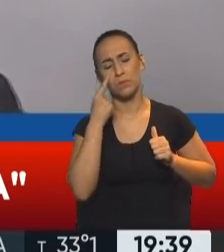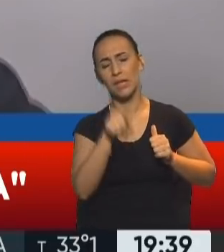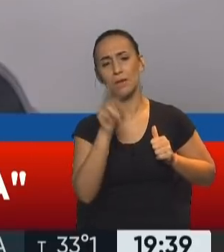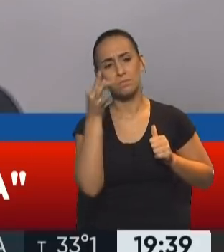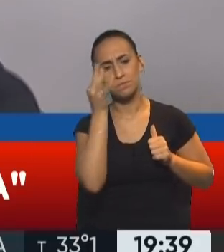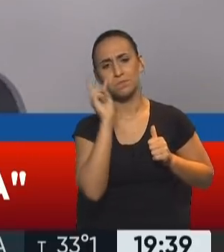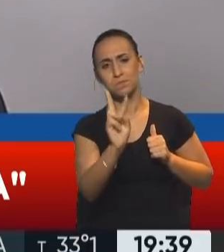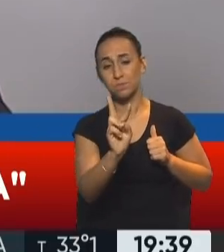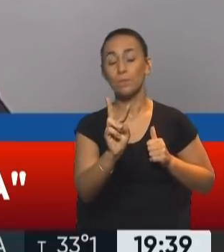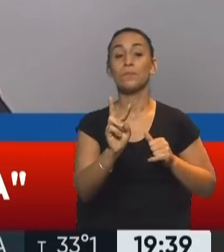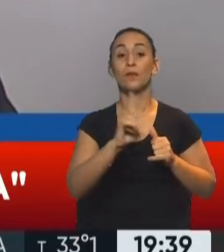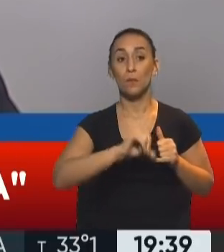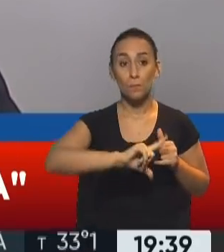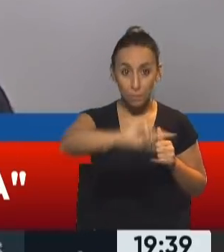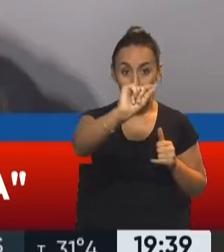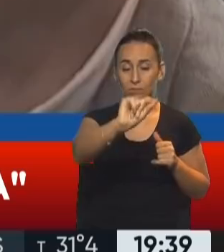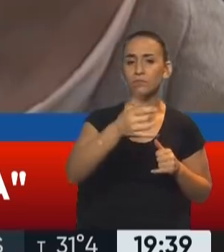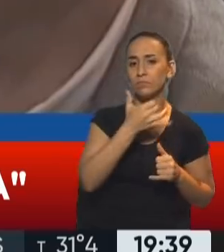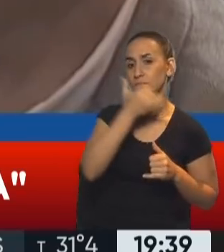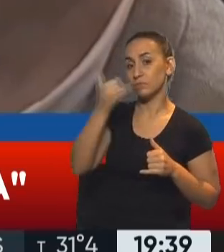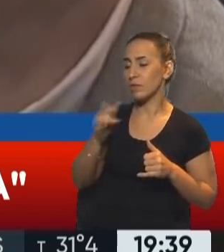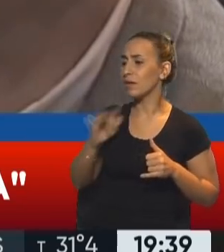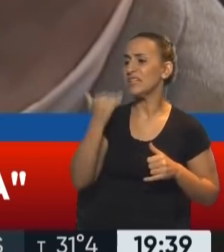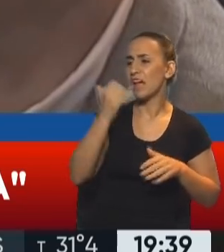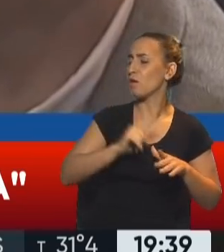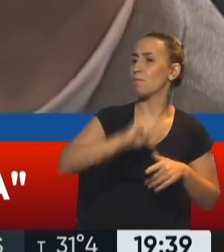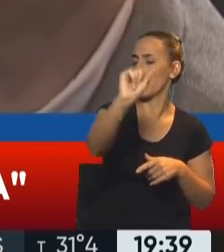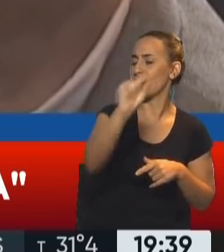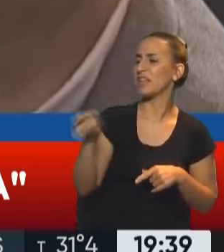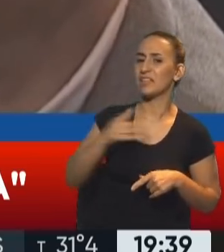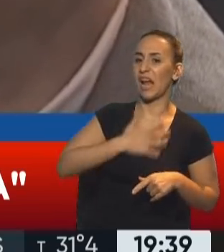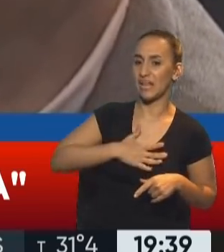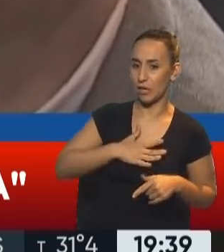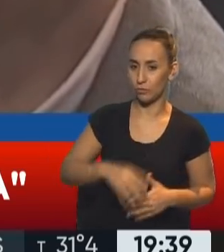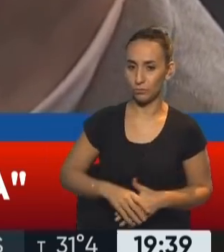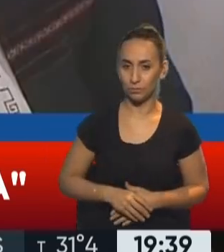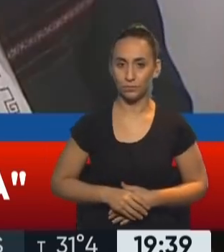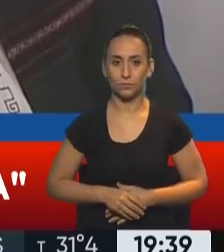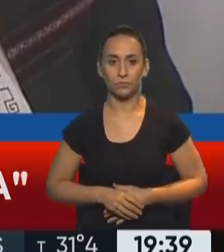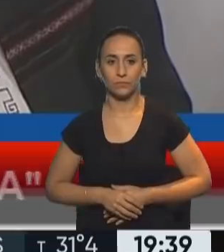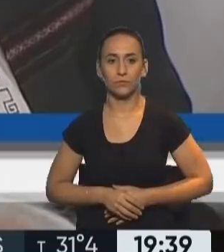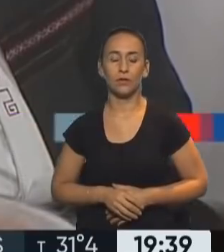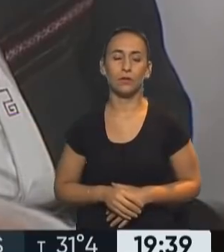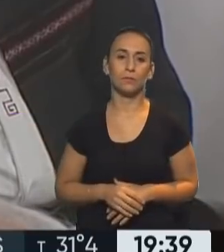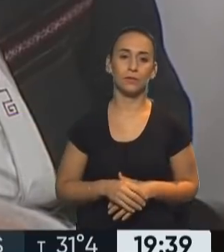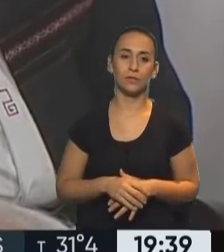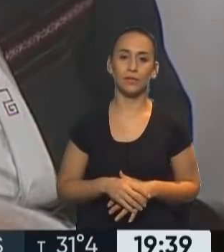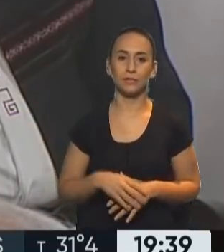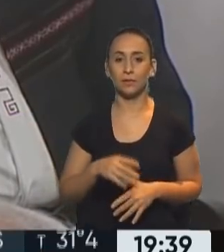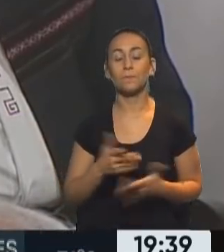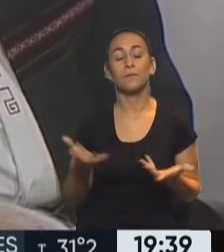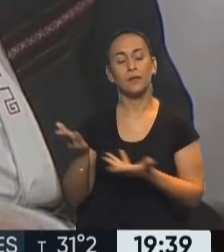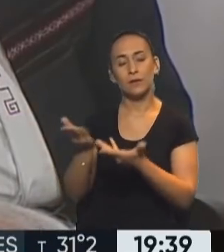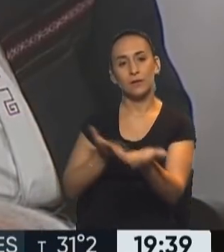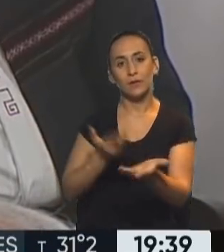quédate tranquilo. Y allí fue, digo. Y al día siguiente... La palabra del presidente Alberto Fernández en la